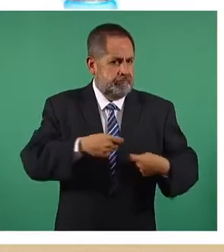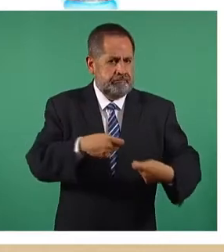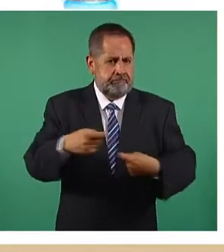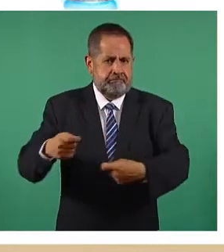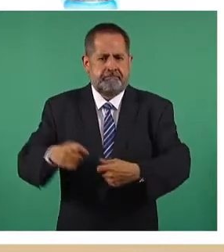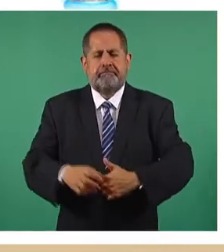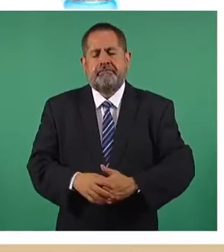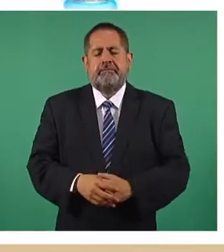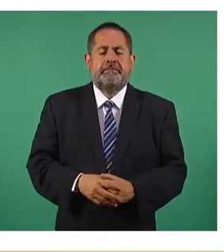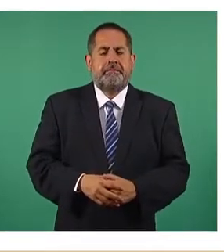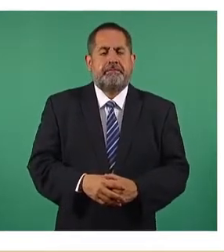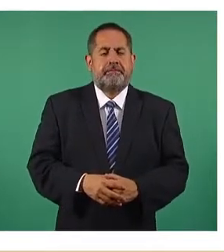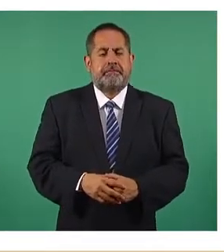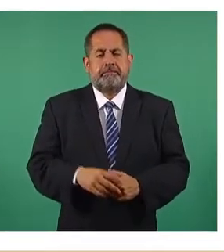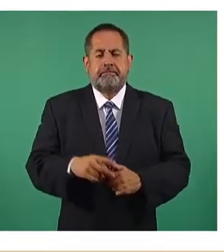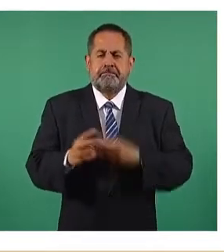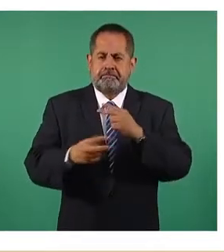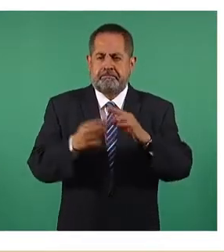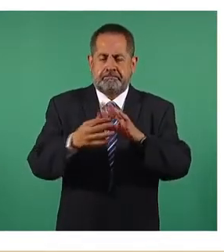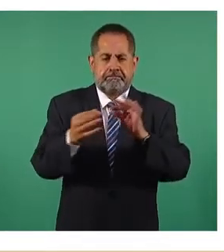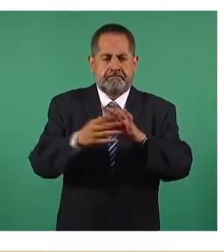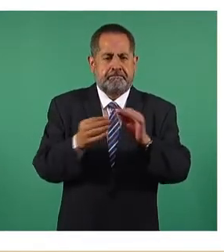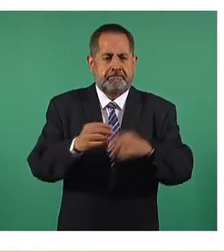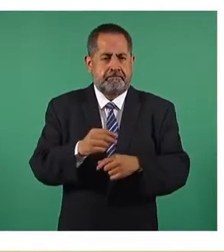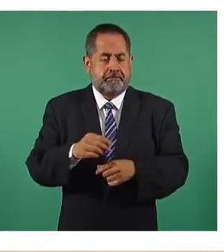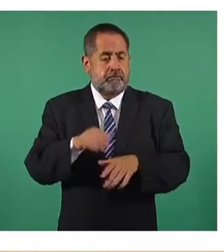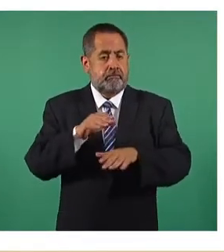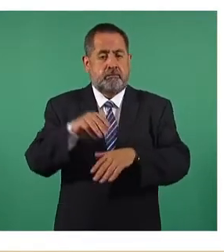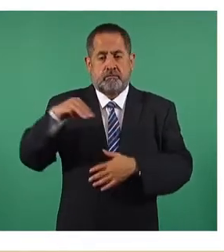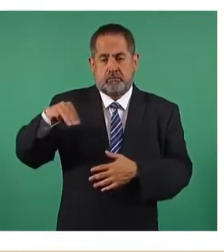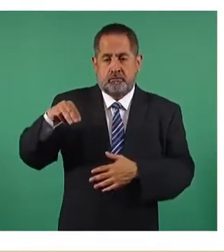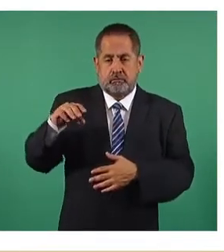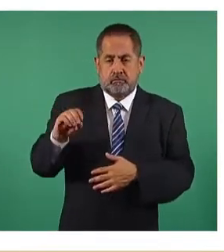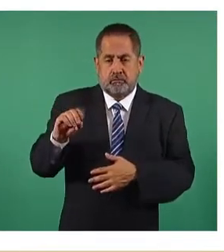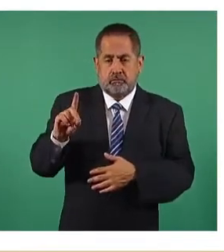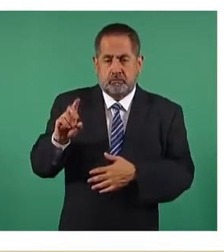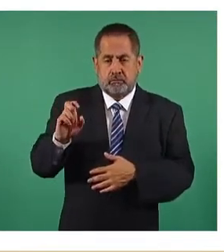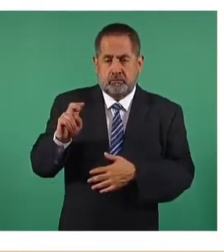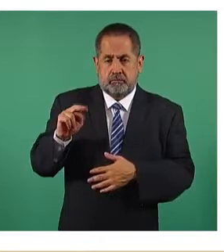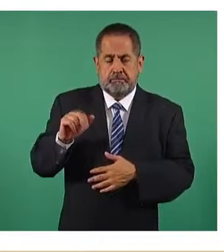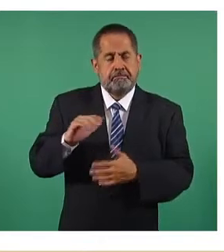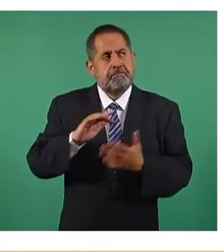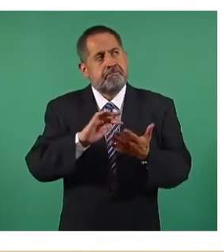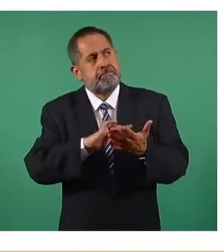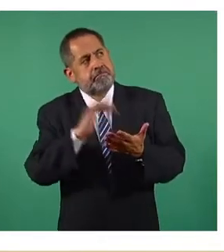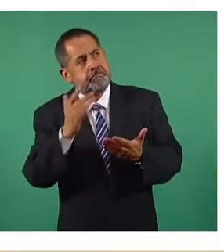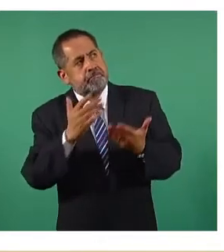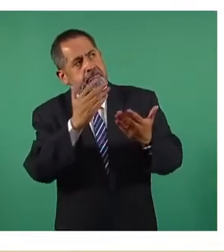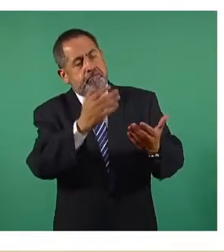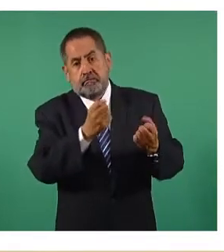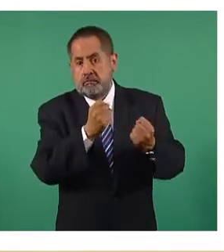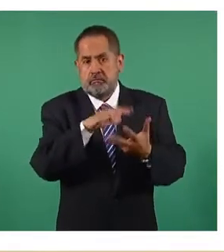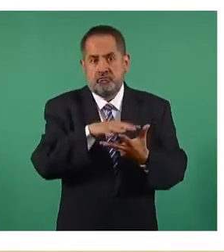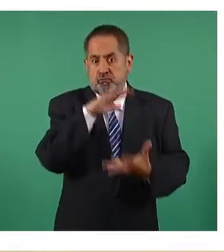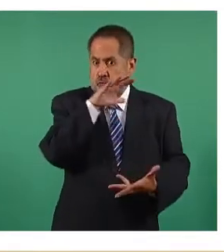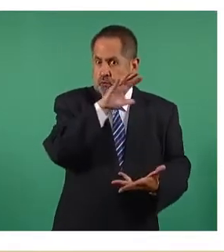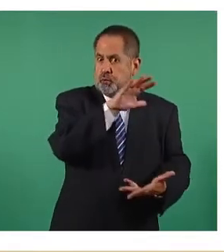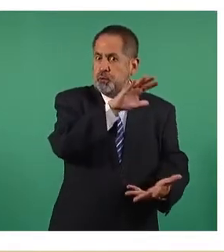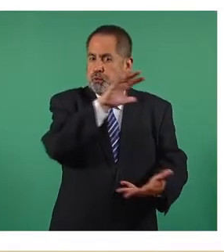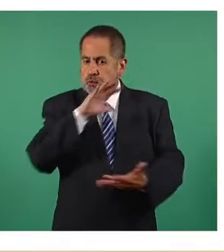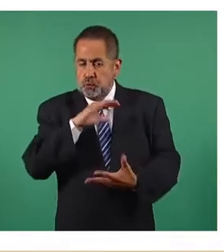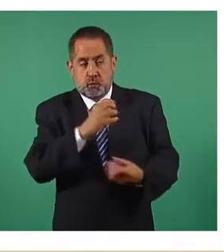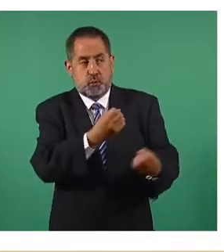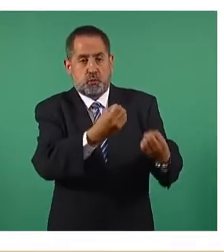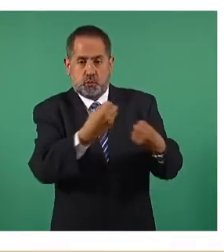Muchas gracias. Algunos datos de la vacuna Moderna y por qué estamos complacidos de recibirla, además por su número, que nos va a